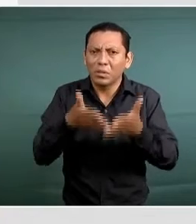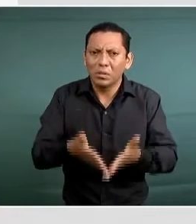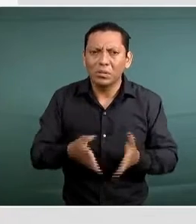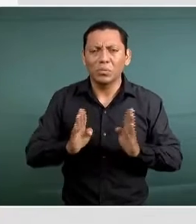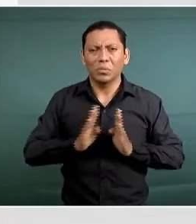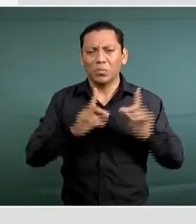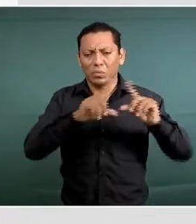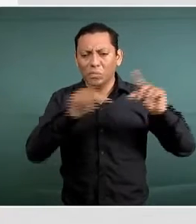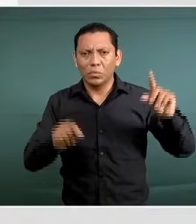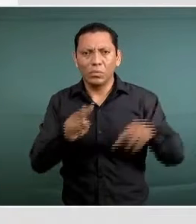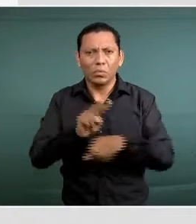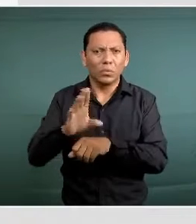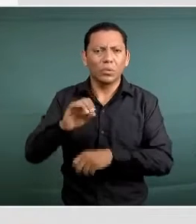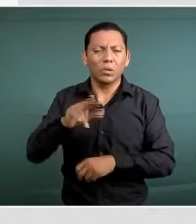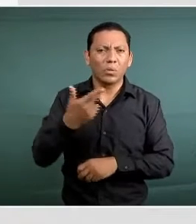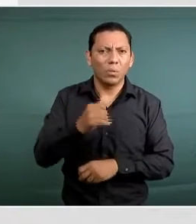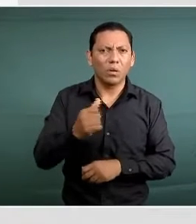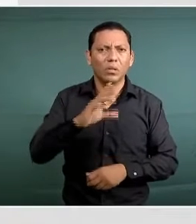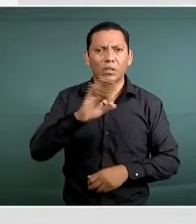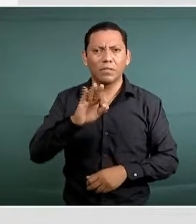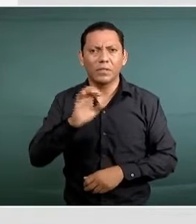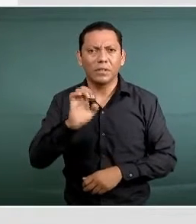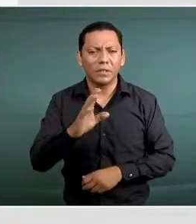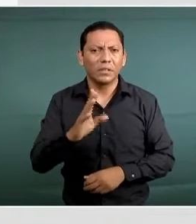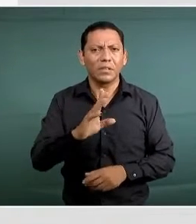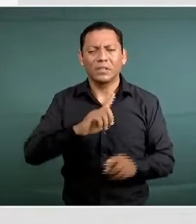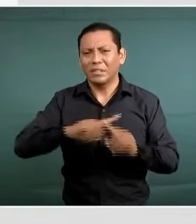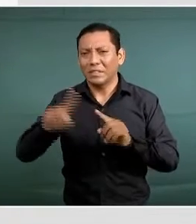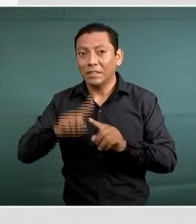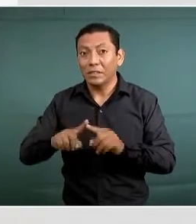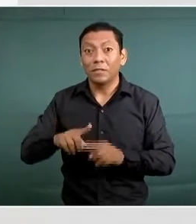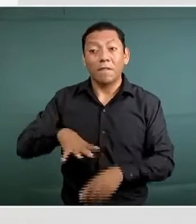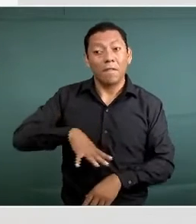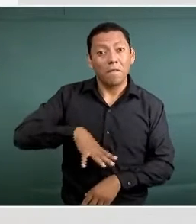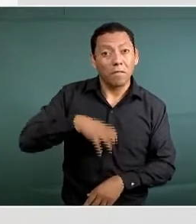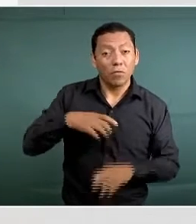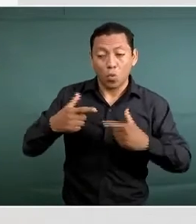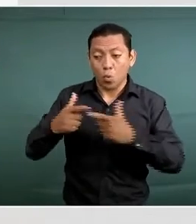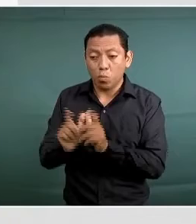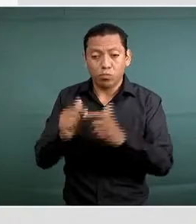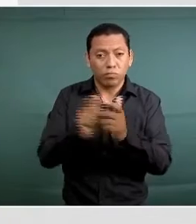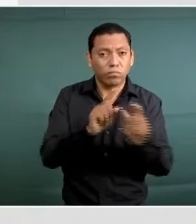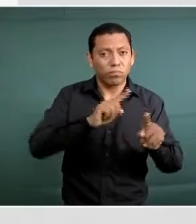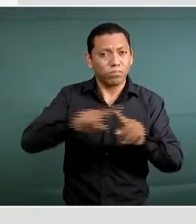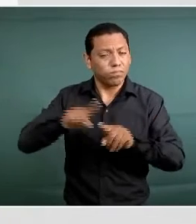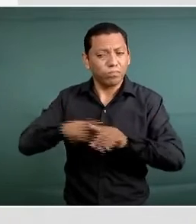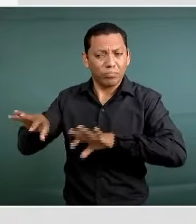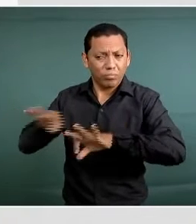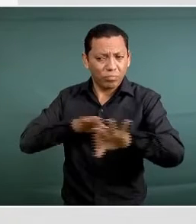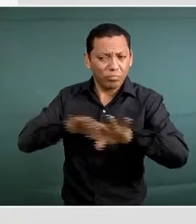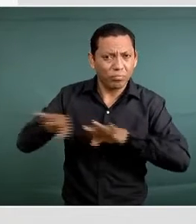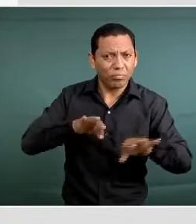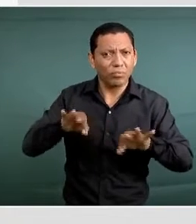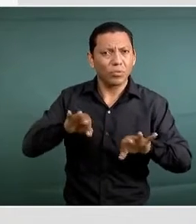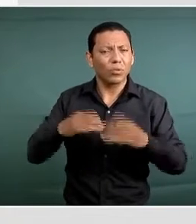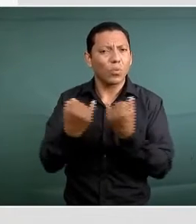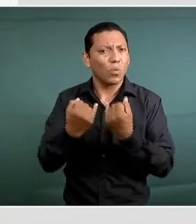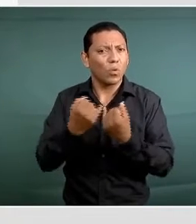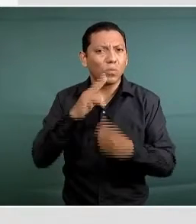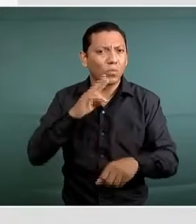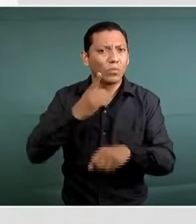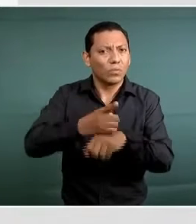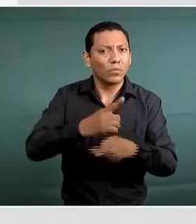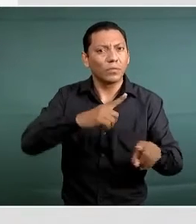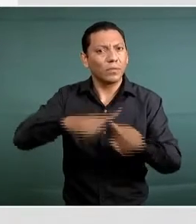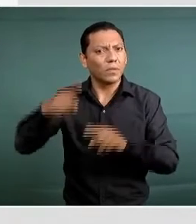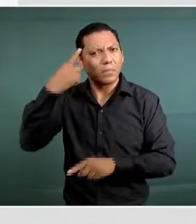Guardia Nacional, CONAGUA, Comisión Federal de Electricidad, un gran grupo de servidores públicos y de voluntarios que trabajan en el